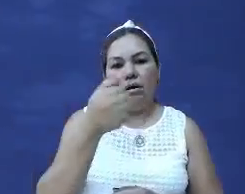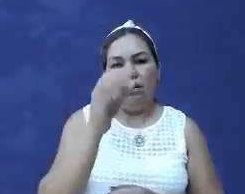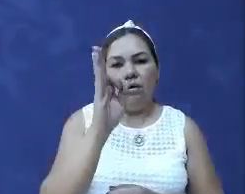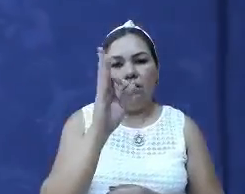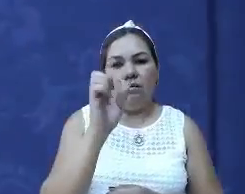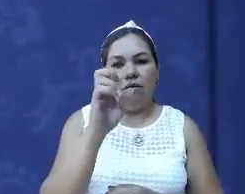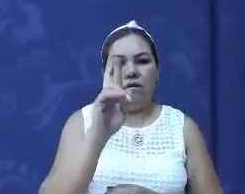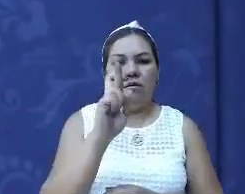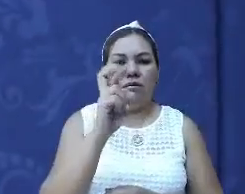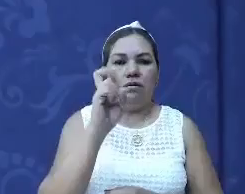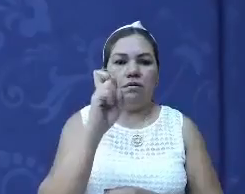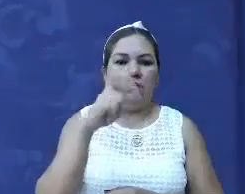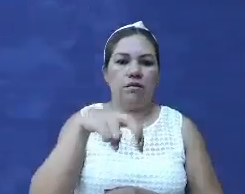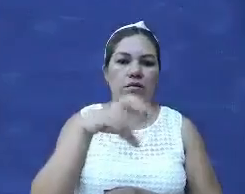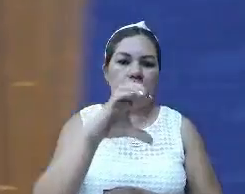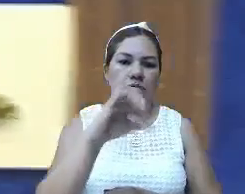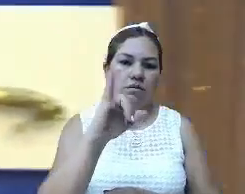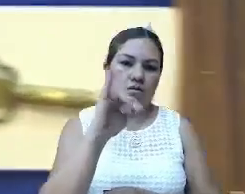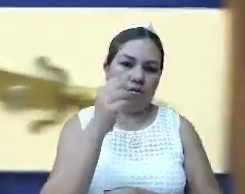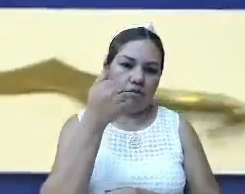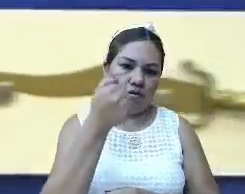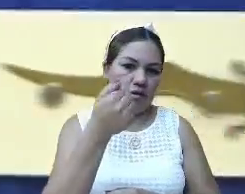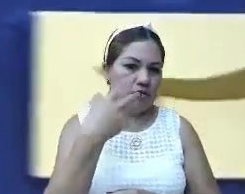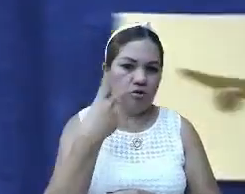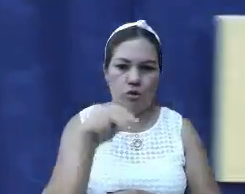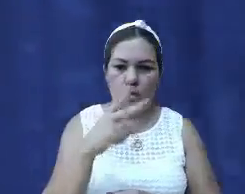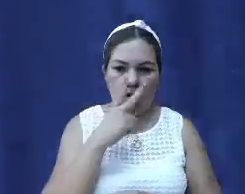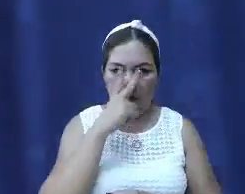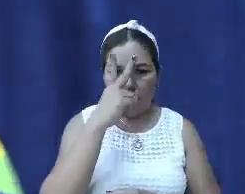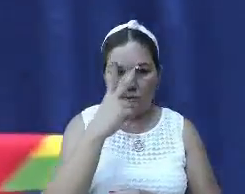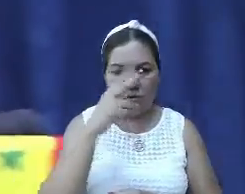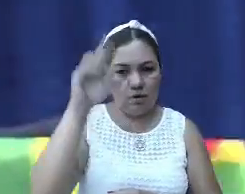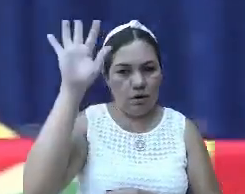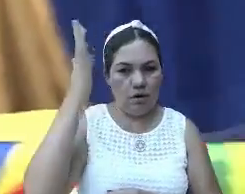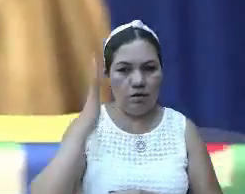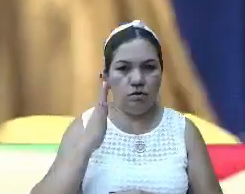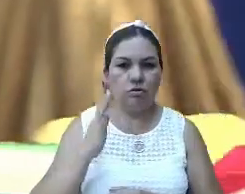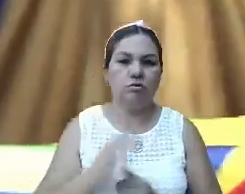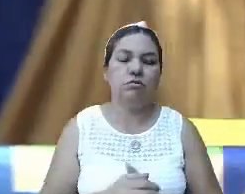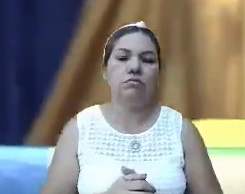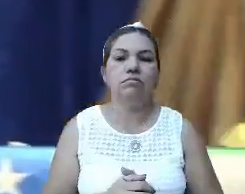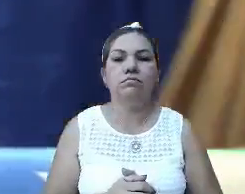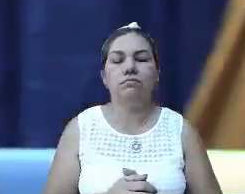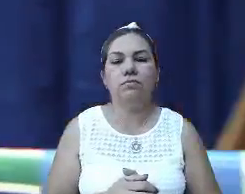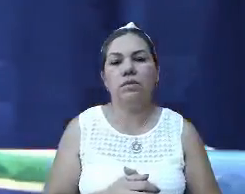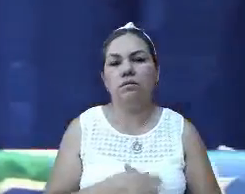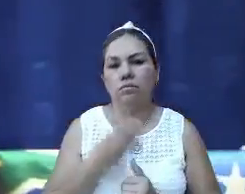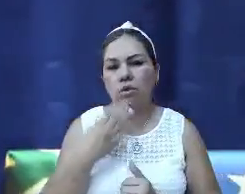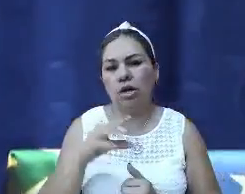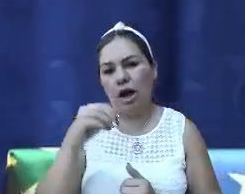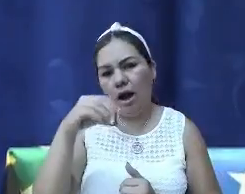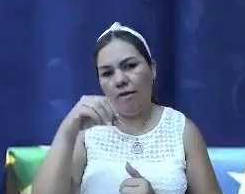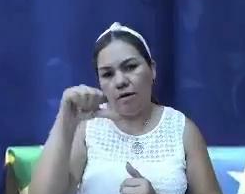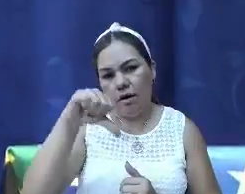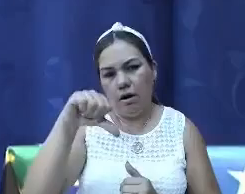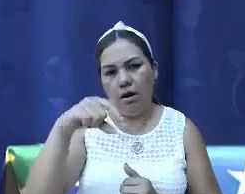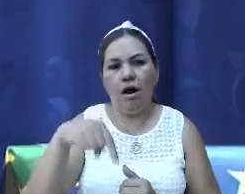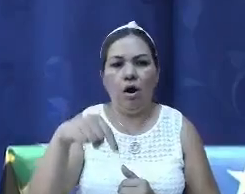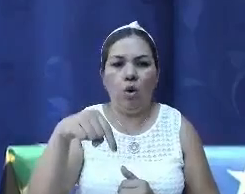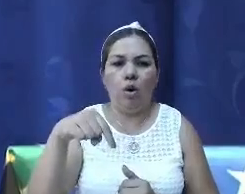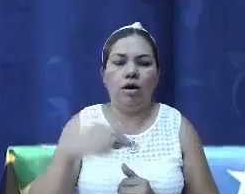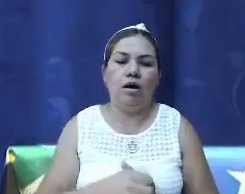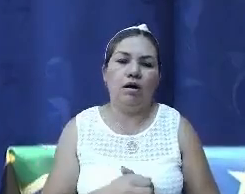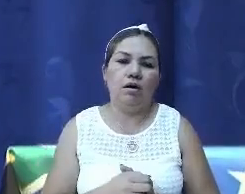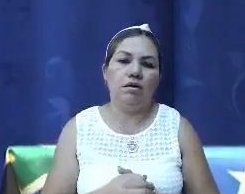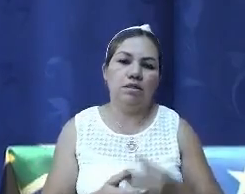que no le agrada a Dios. Entonces, ¿por qué te estoy hablando ya de entrada de todo esto? El Espíritu Santo me está